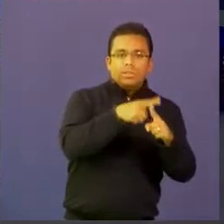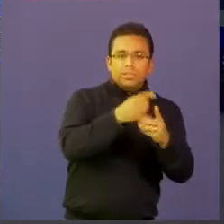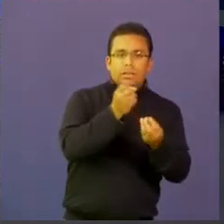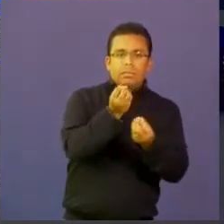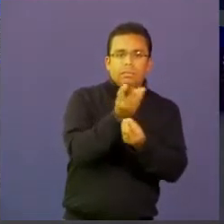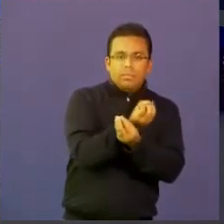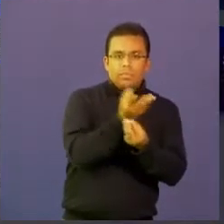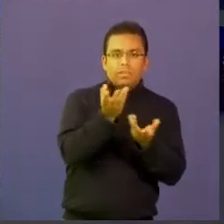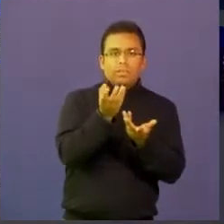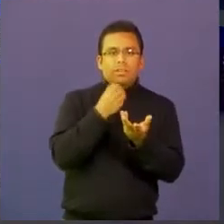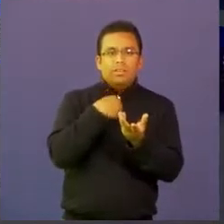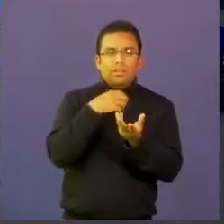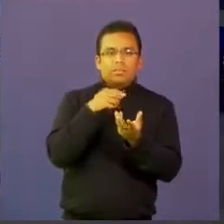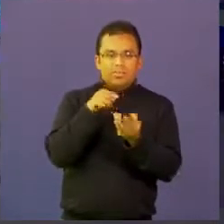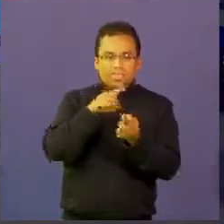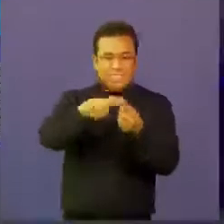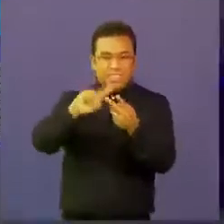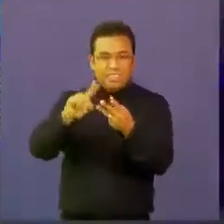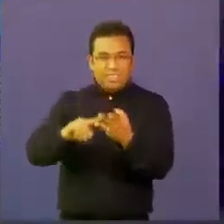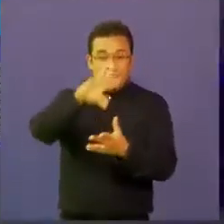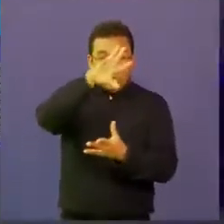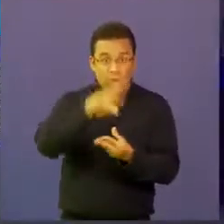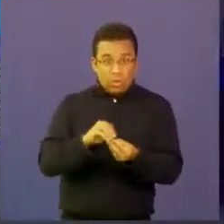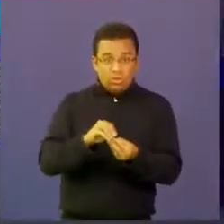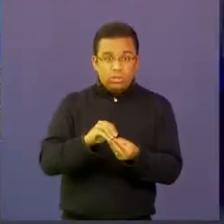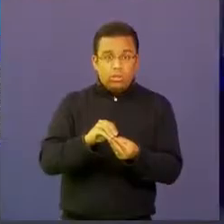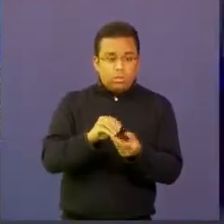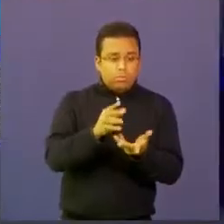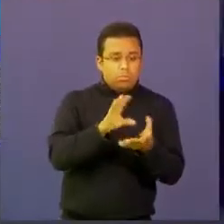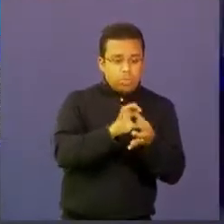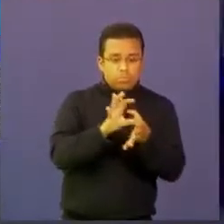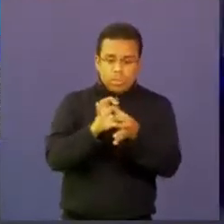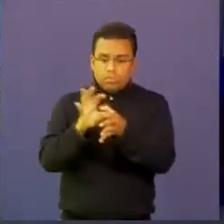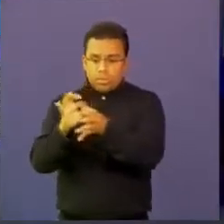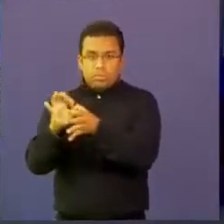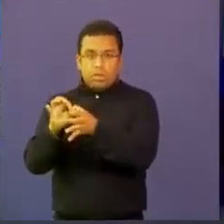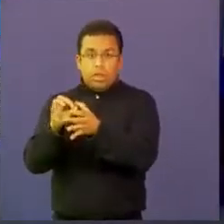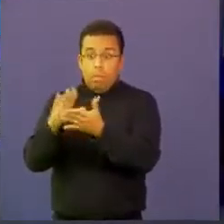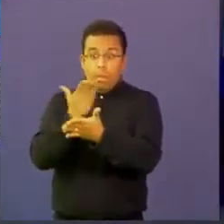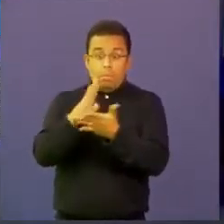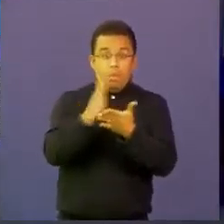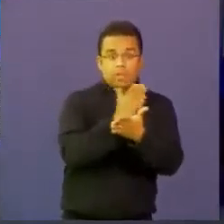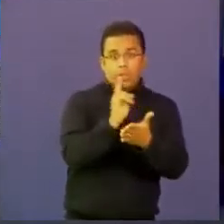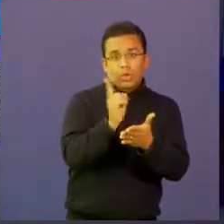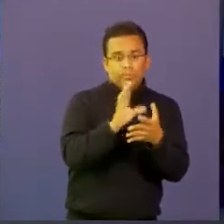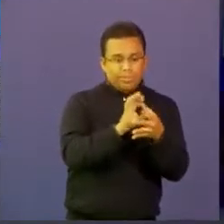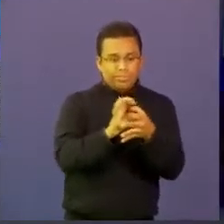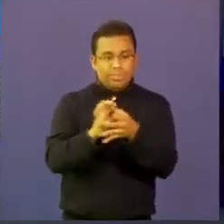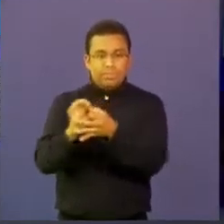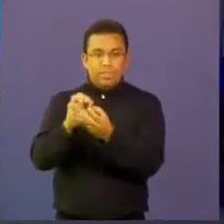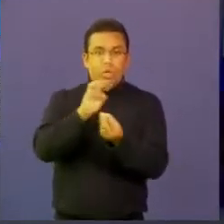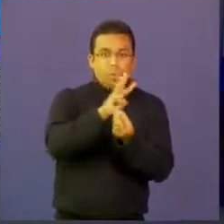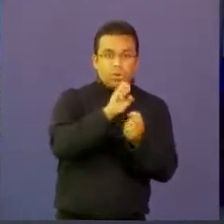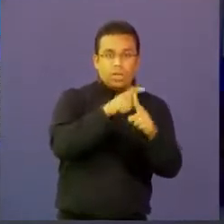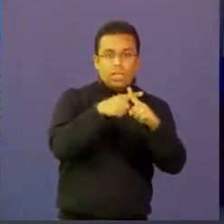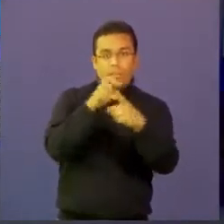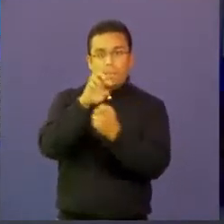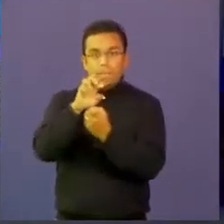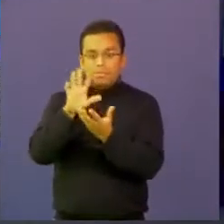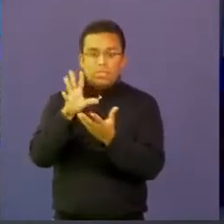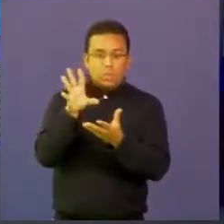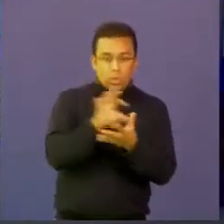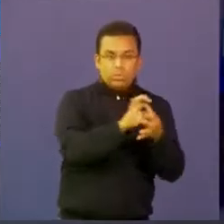OneNote que funcionan de manera colaborativa gracias a un gracias a un entorno